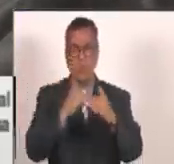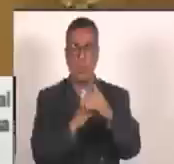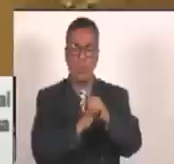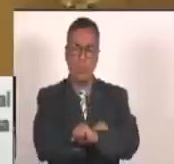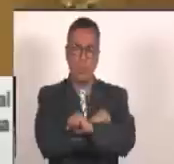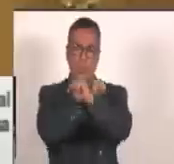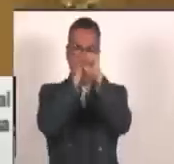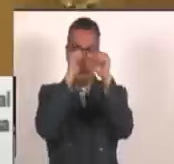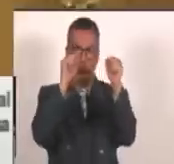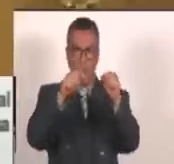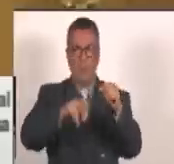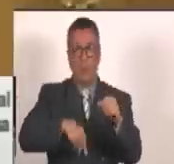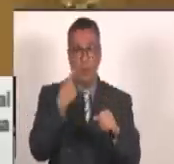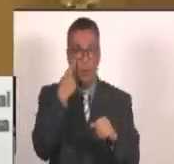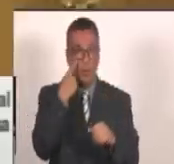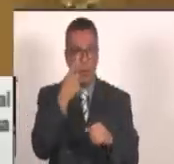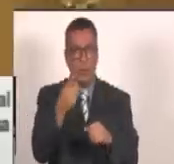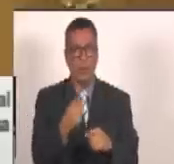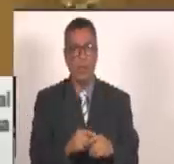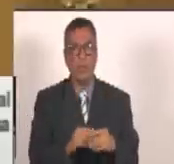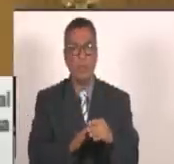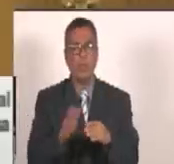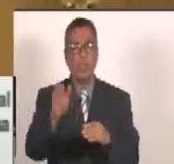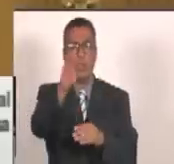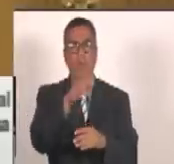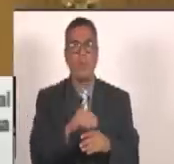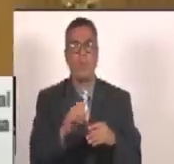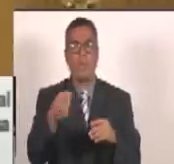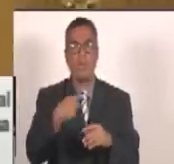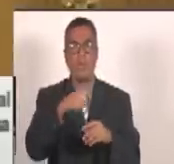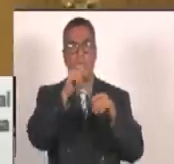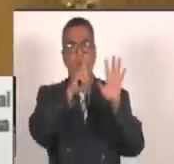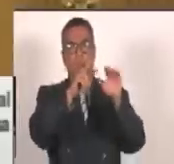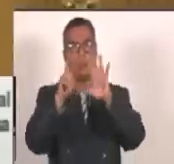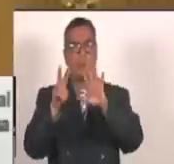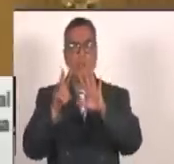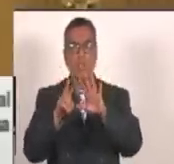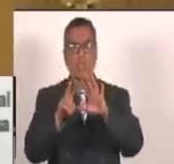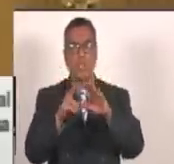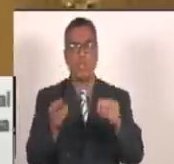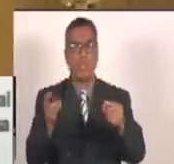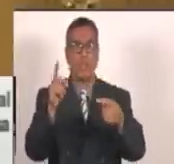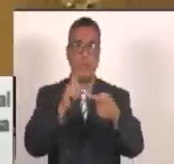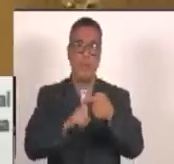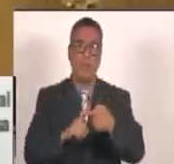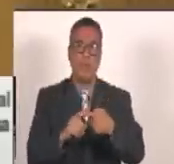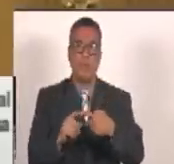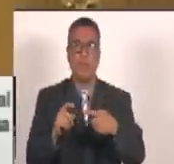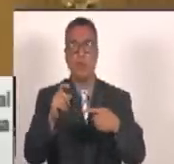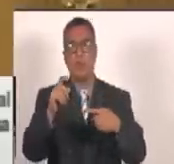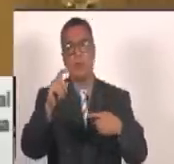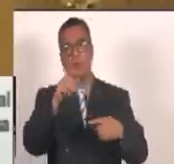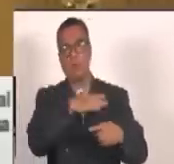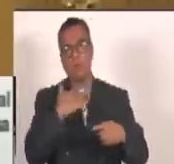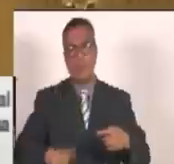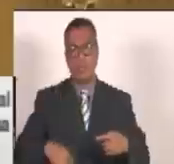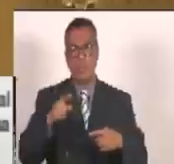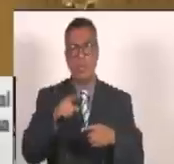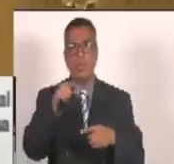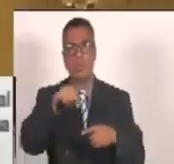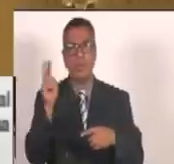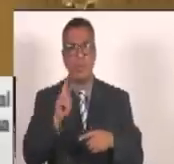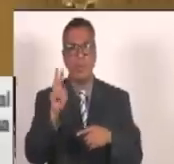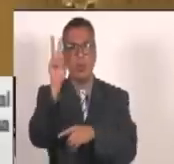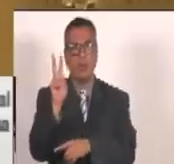tempranito y pudimos ver también en la cumbre del G77 más China como un líder humilde de aquí de